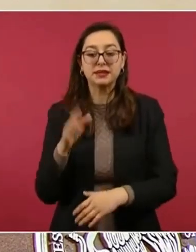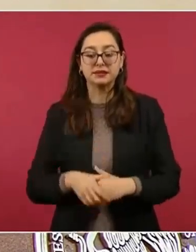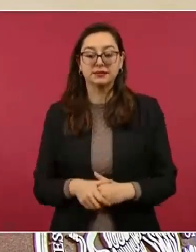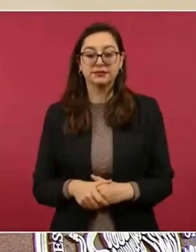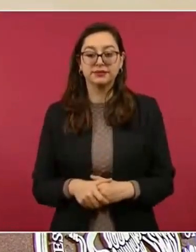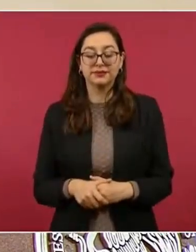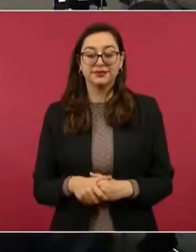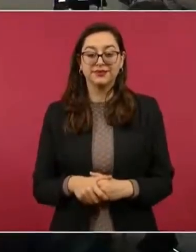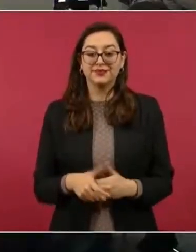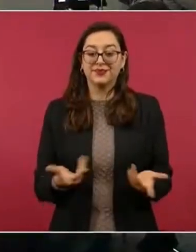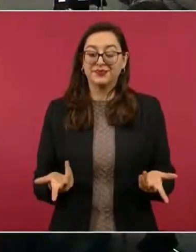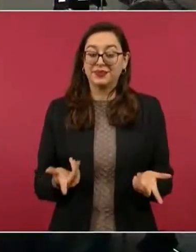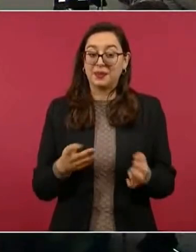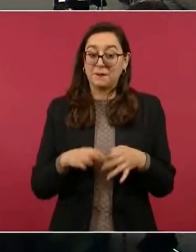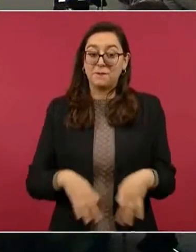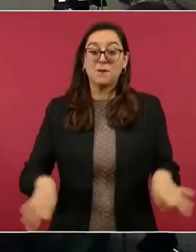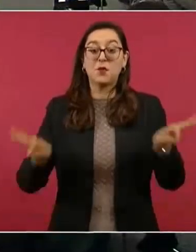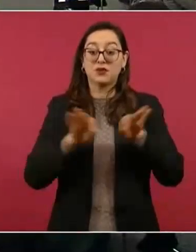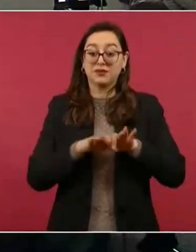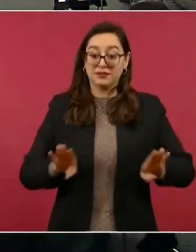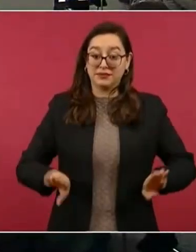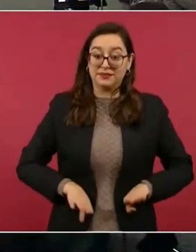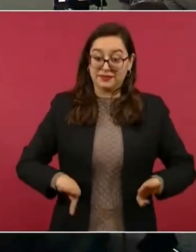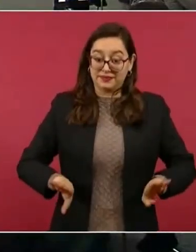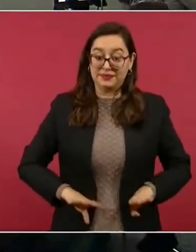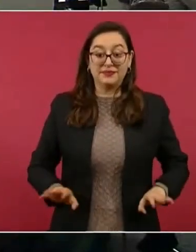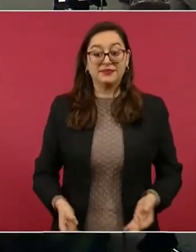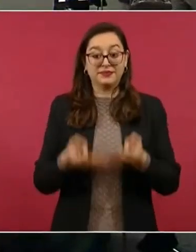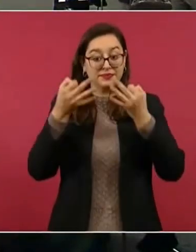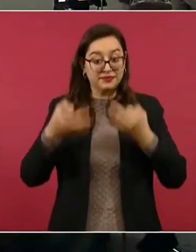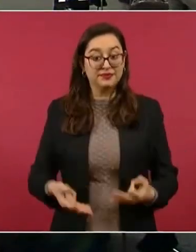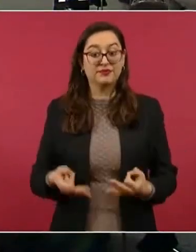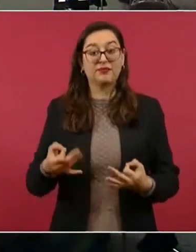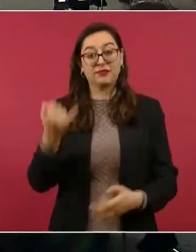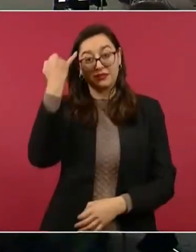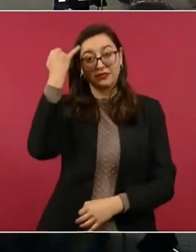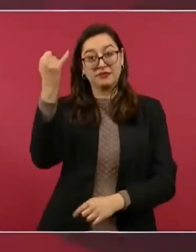Se necesitan principios, se necesitan ideales.